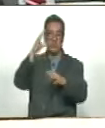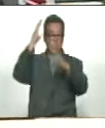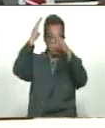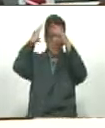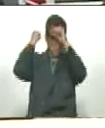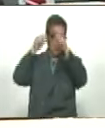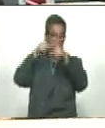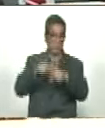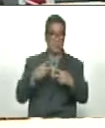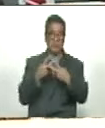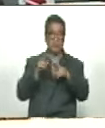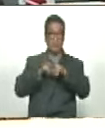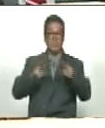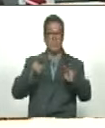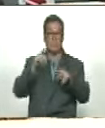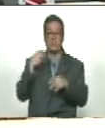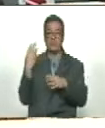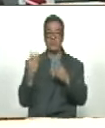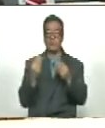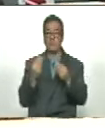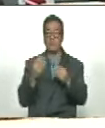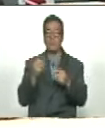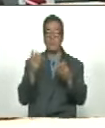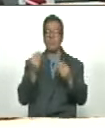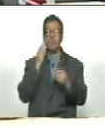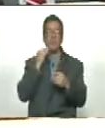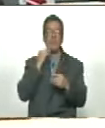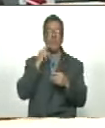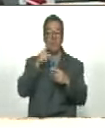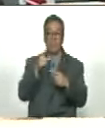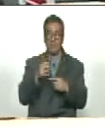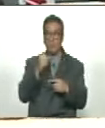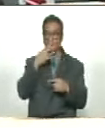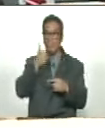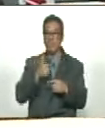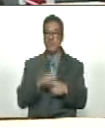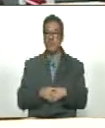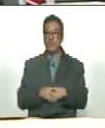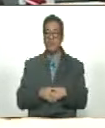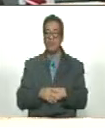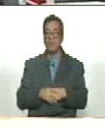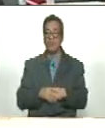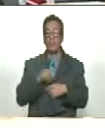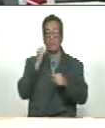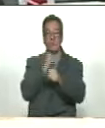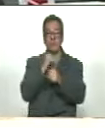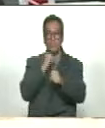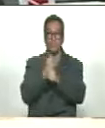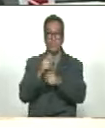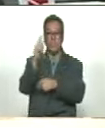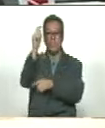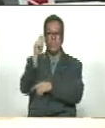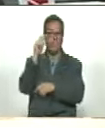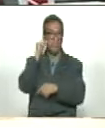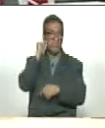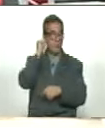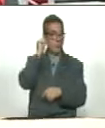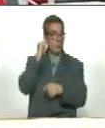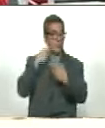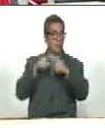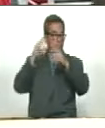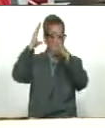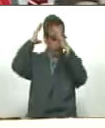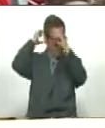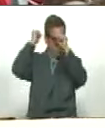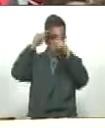en la diplomacia de paz, pero sobre todo con experiencia, una experiencia extraordinaria en el trabajo de la diplomacia y en